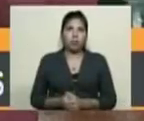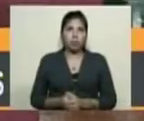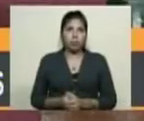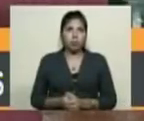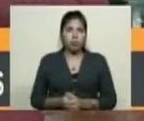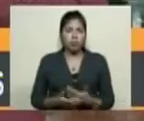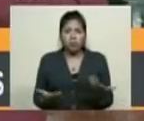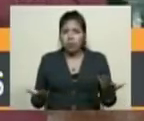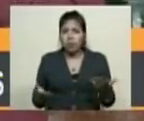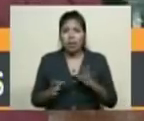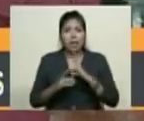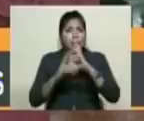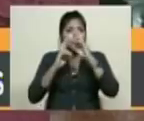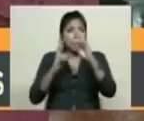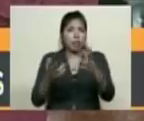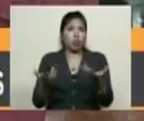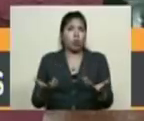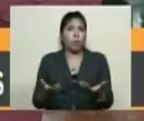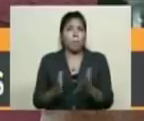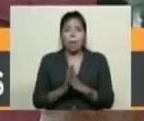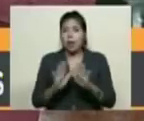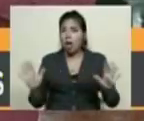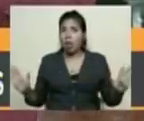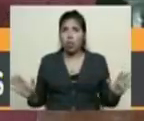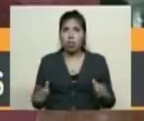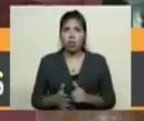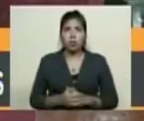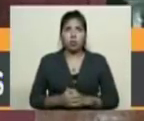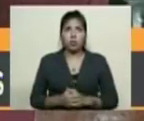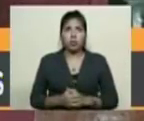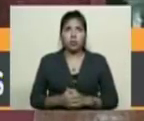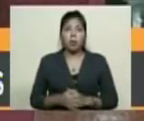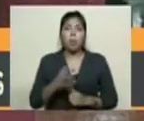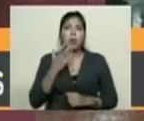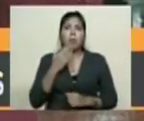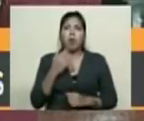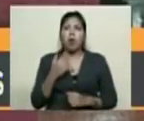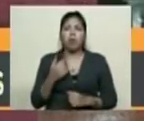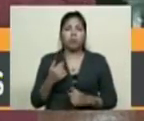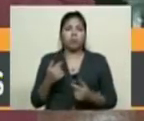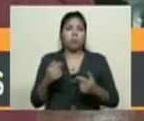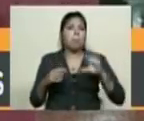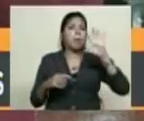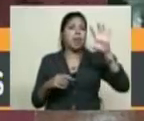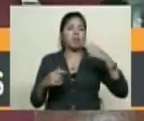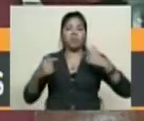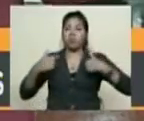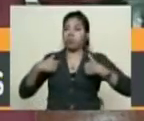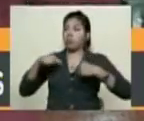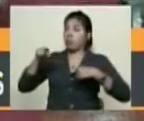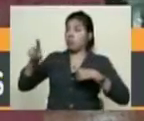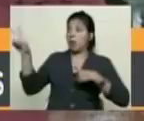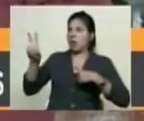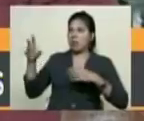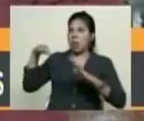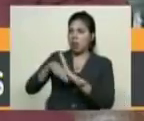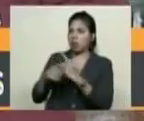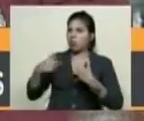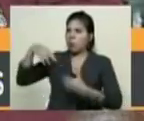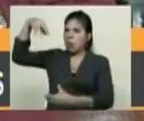Pedimos respeto, que nadie se crea con derecho a intervenir en los asuntos internos de